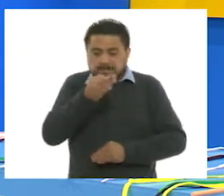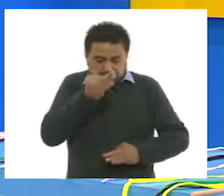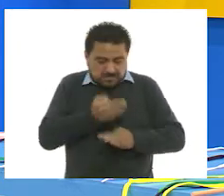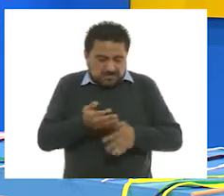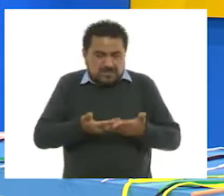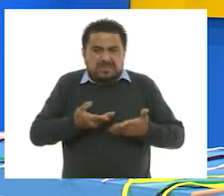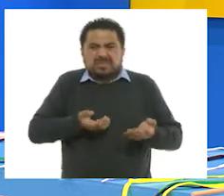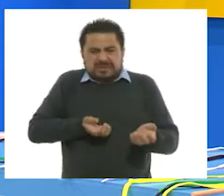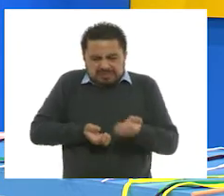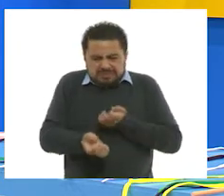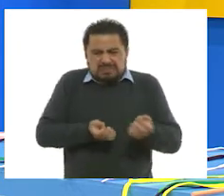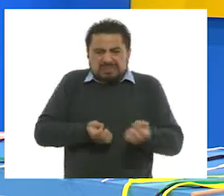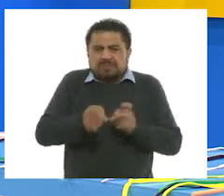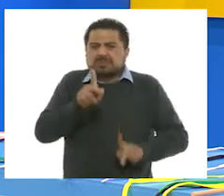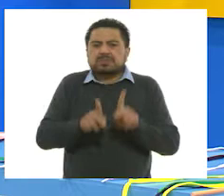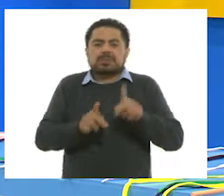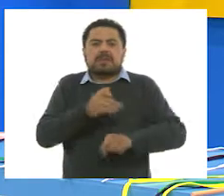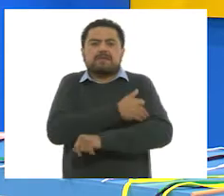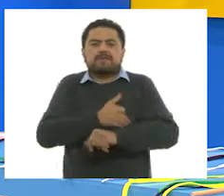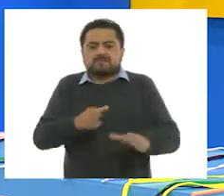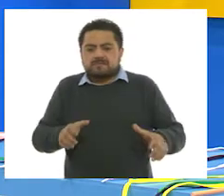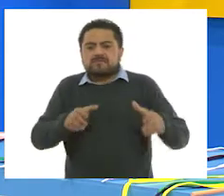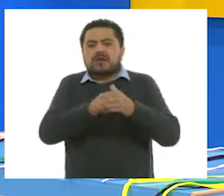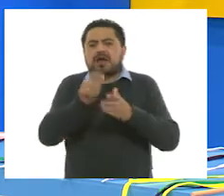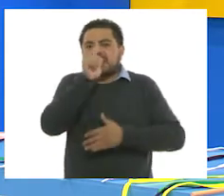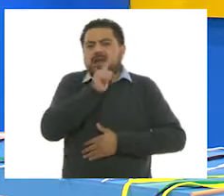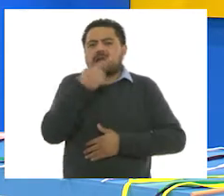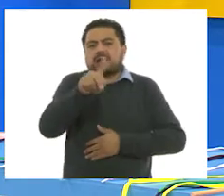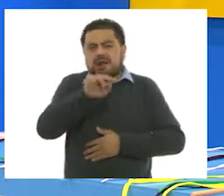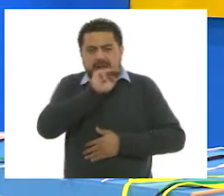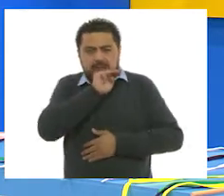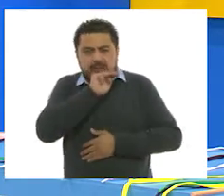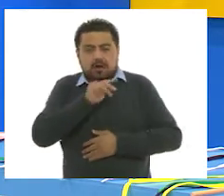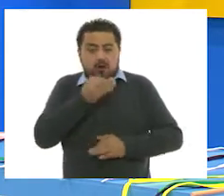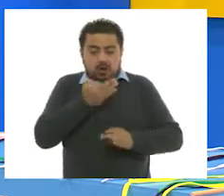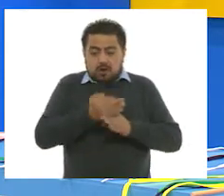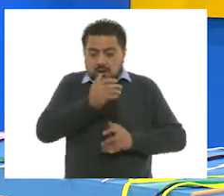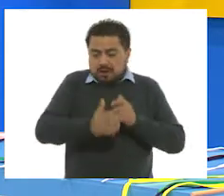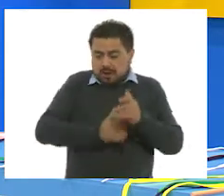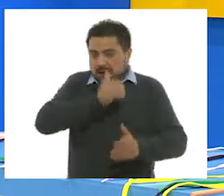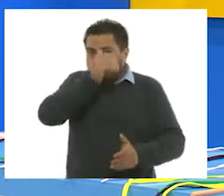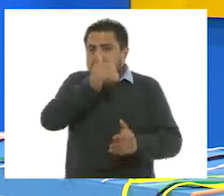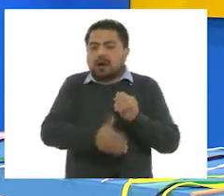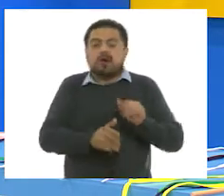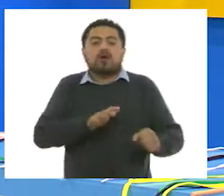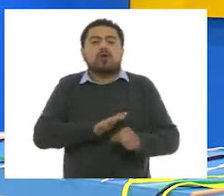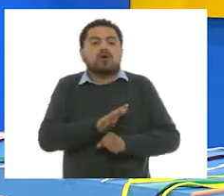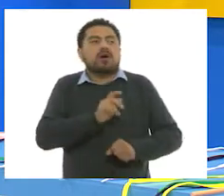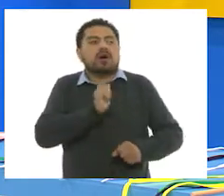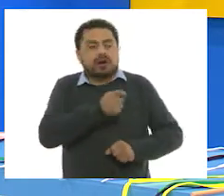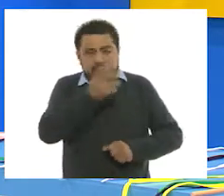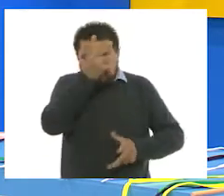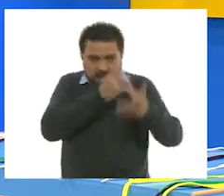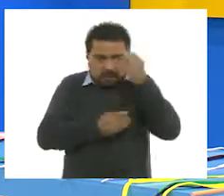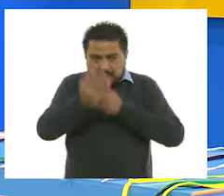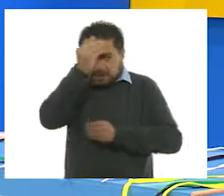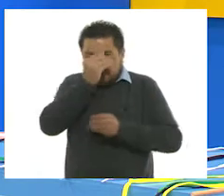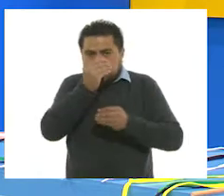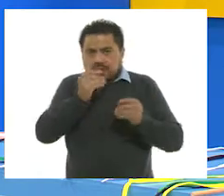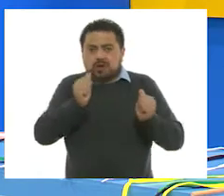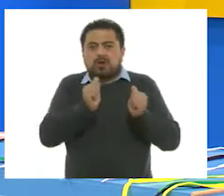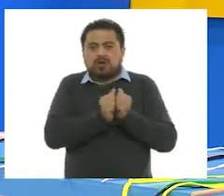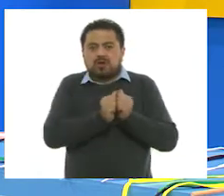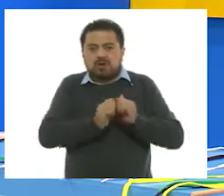momento para practicarla y platica con tu familia en tu lengua materna. Por hoy hemos terminado con Aprendiendo en